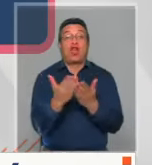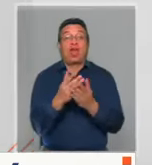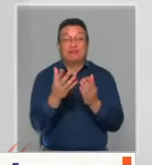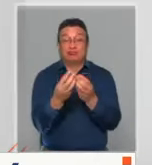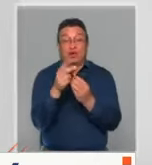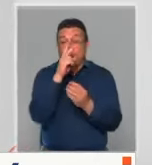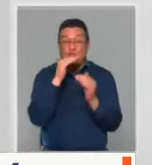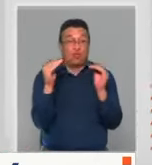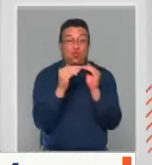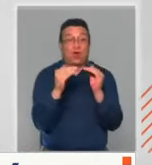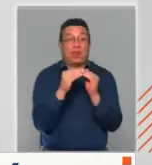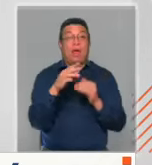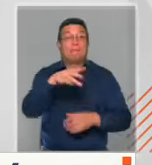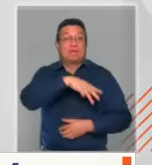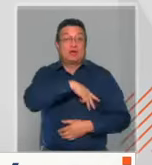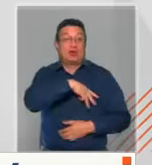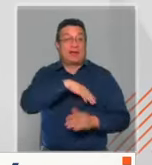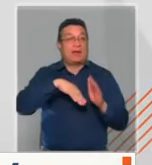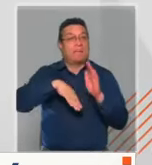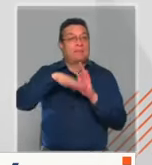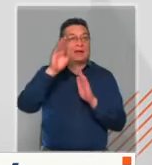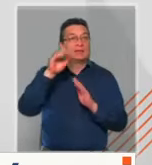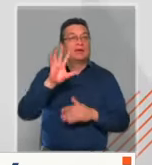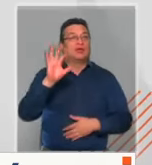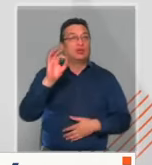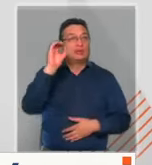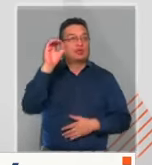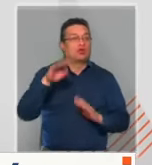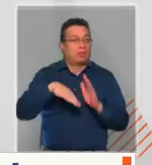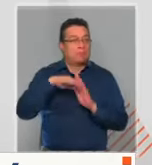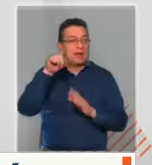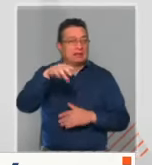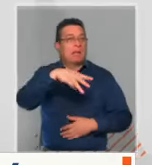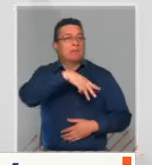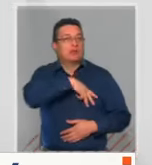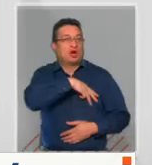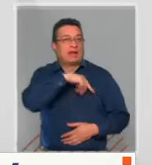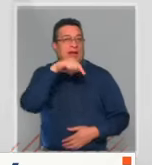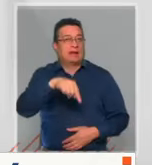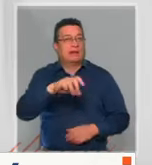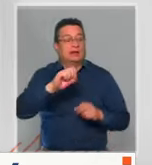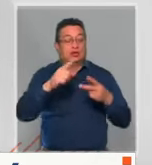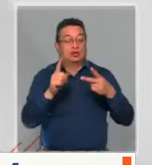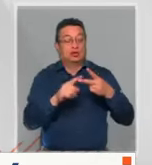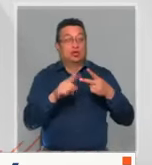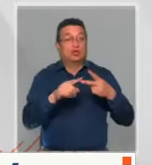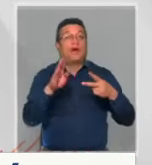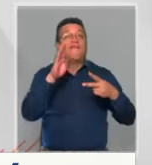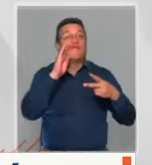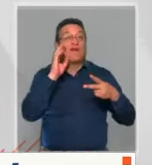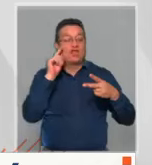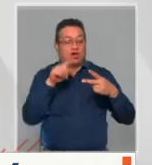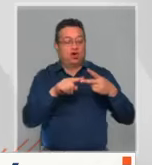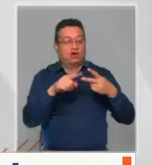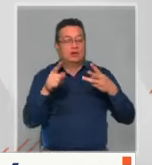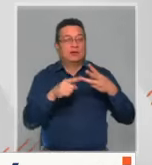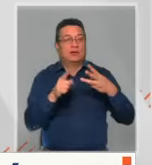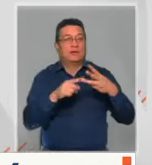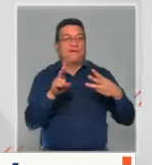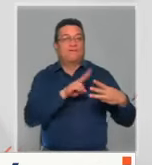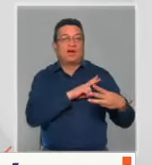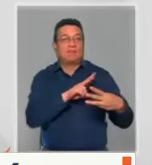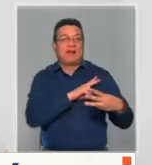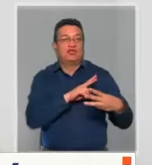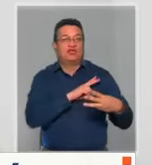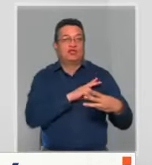región metropolitana la más afectada, con más de un 50% de los casos, seguida por la región del Biobío y la de Valparaíso.